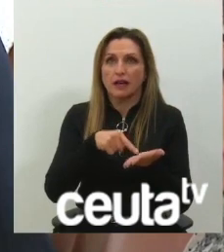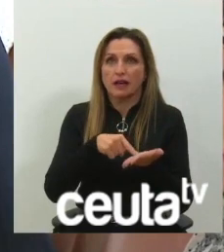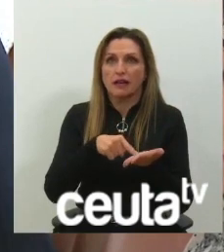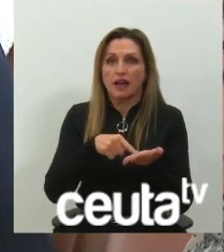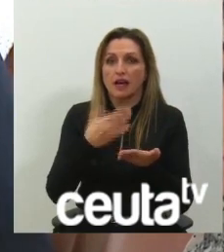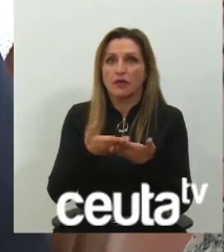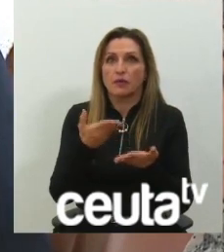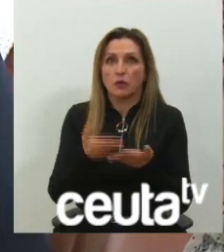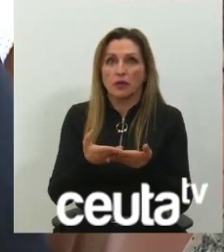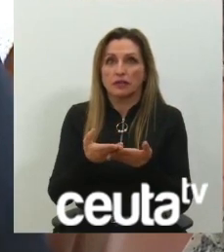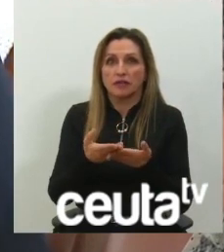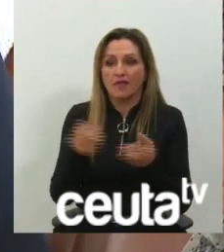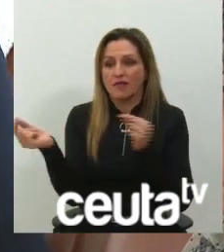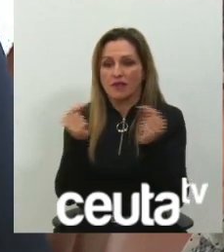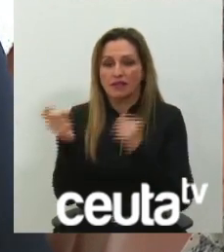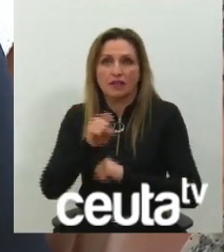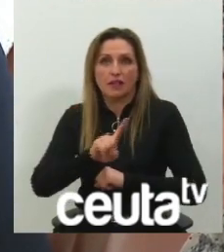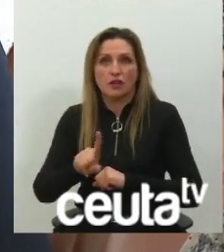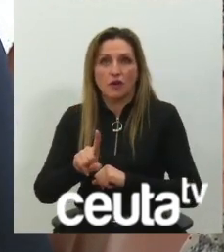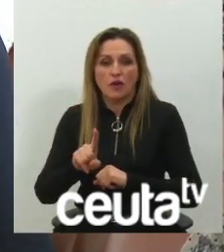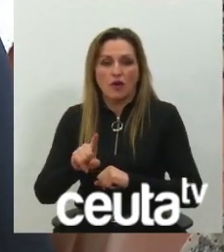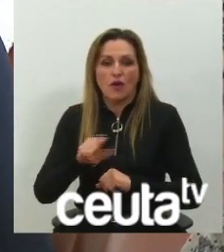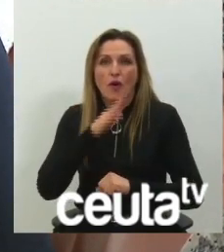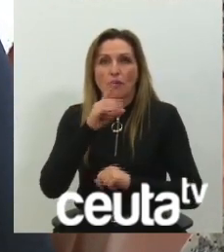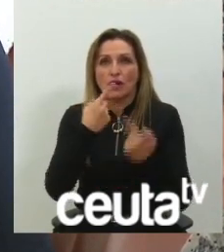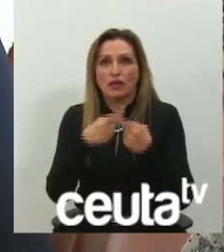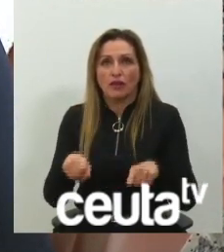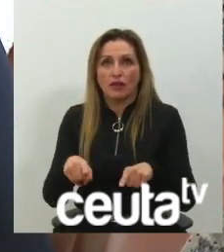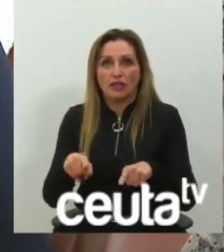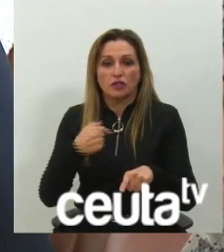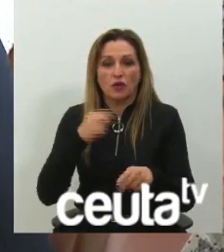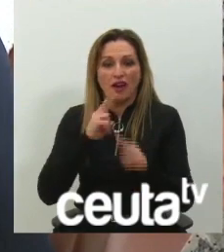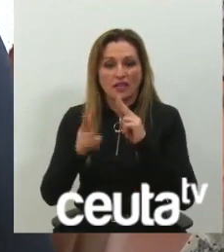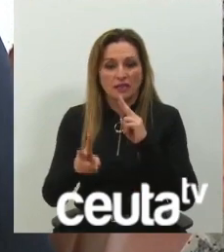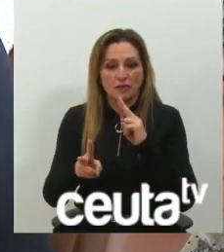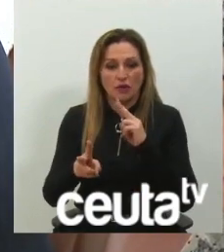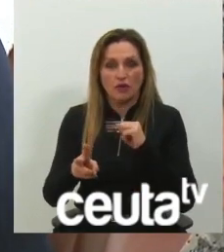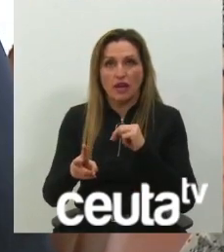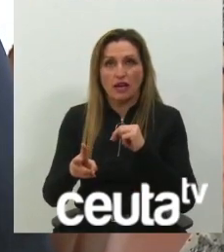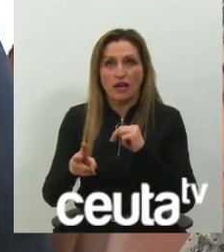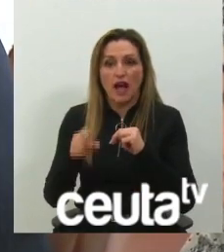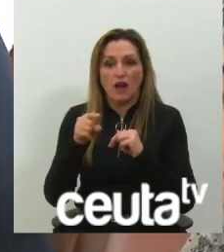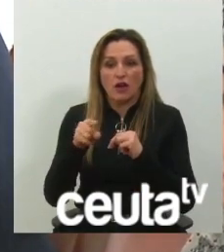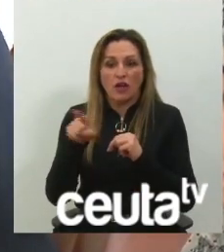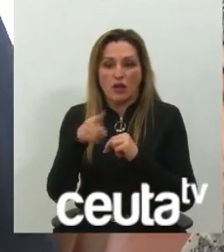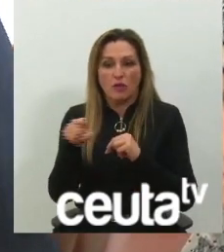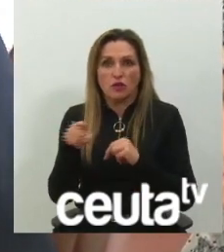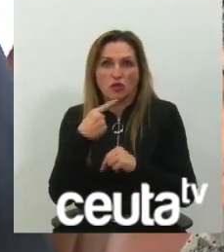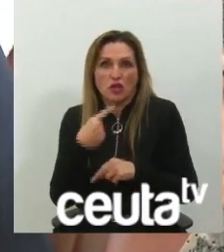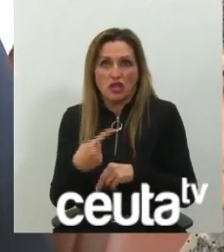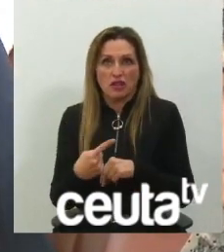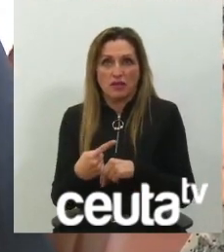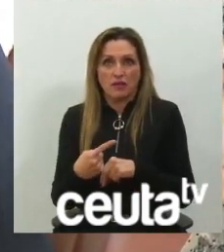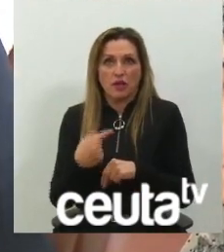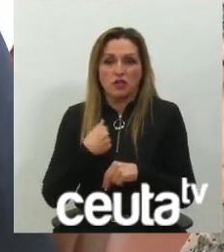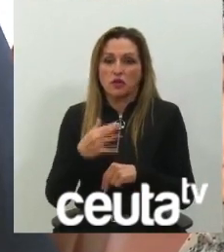que radicalmente distinto a que yo no vaya a responder a las sandeces que ustedes dicen y además yo